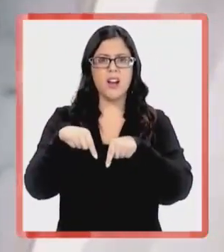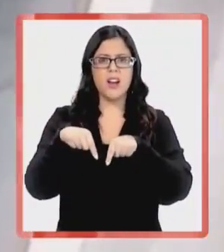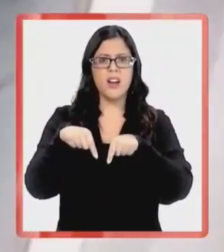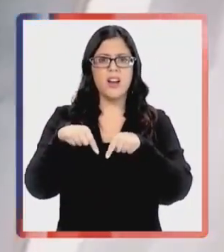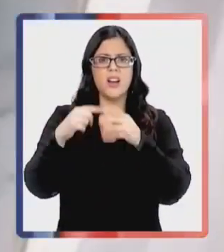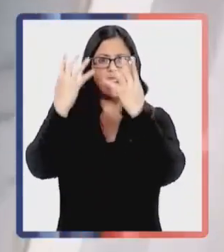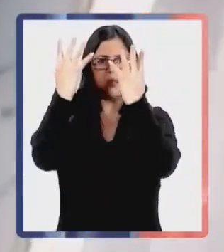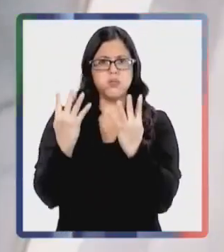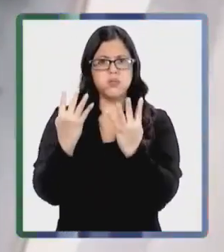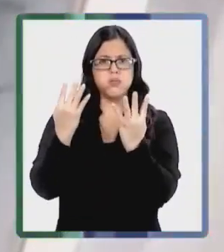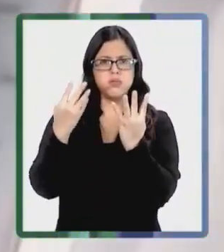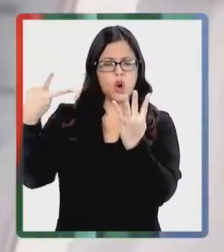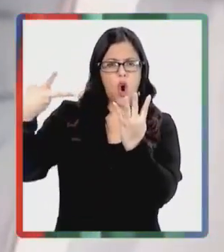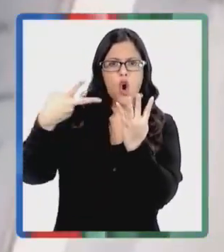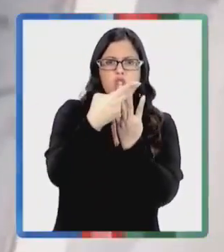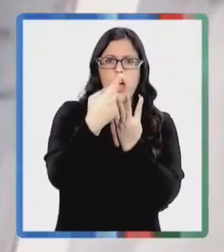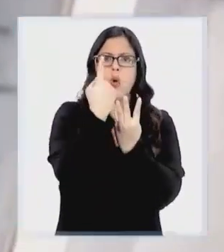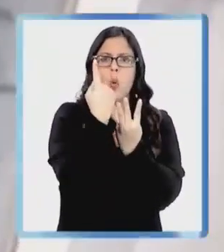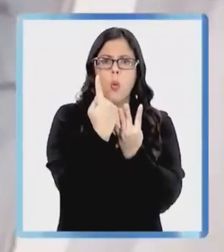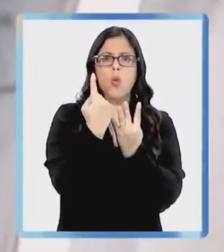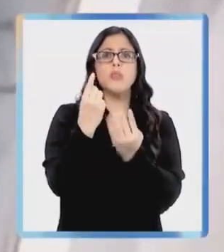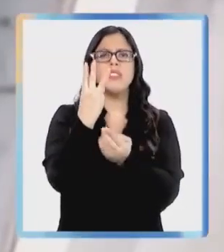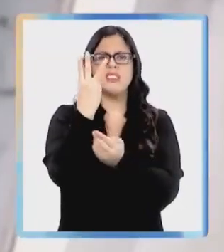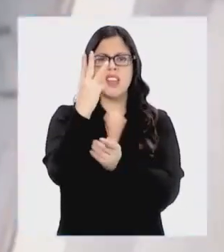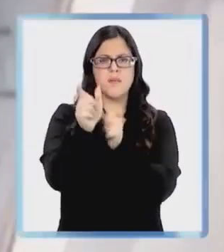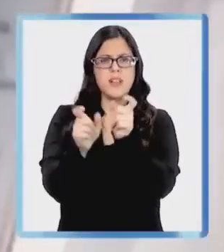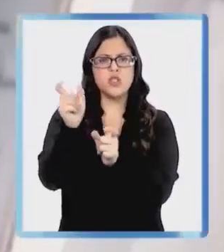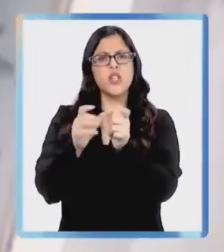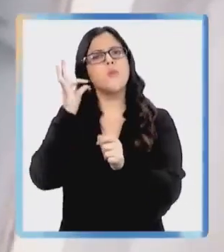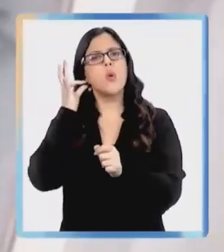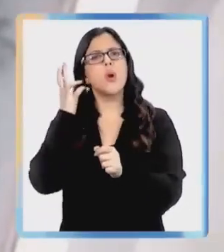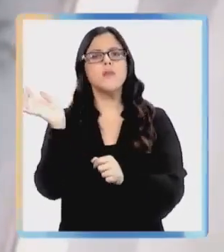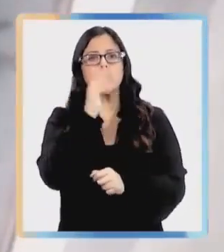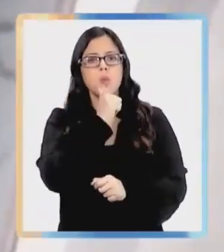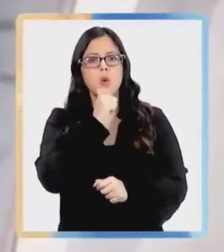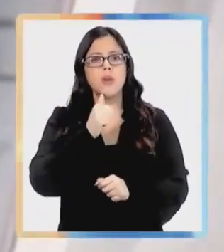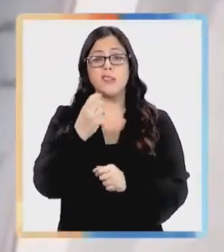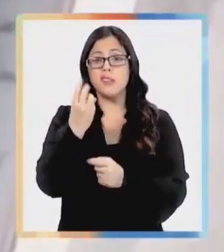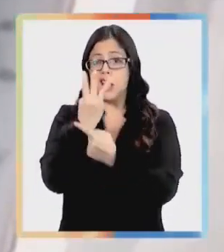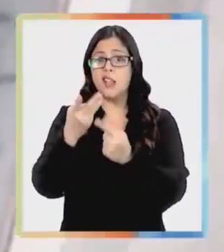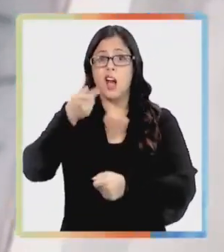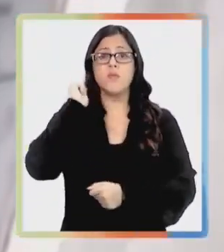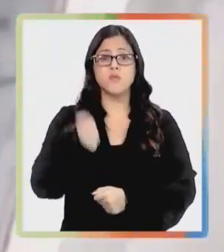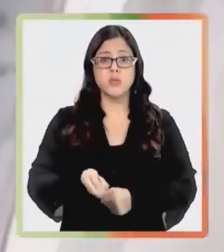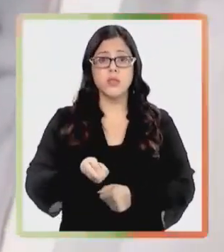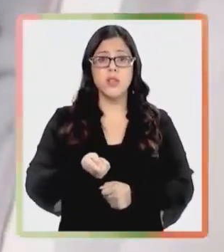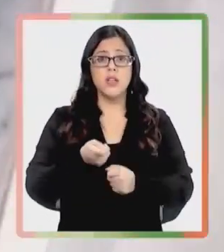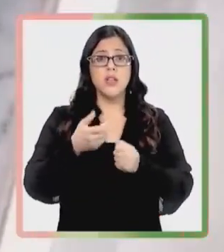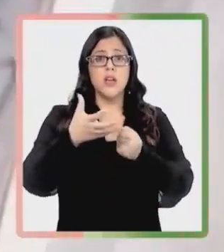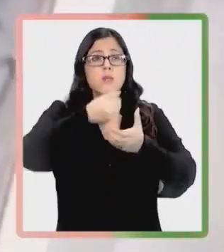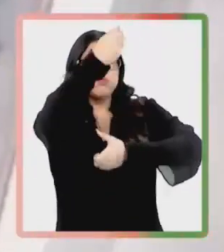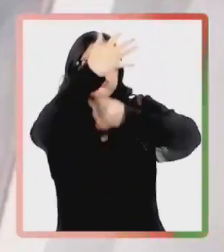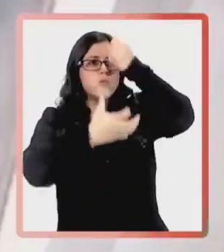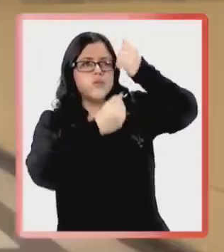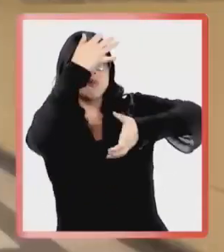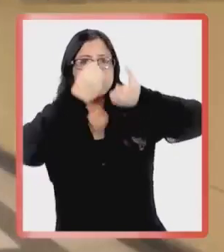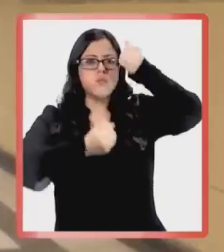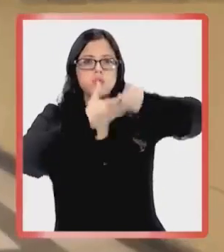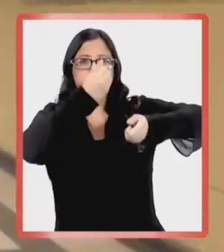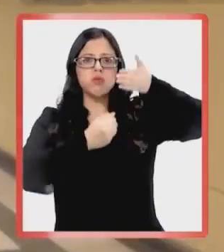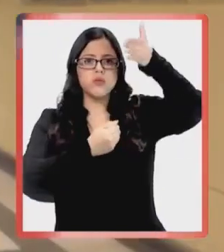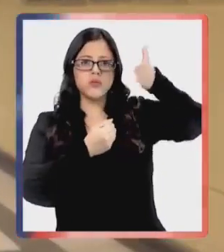internas condenadas se fugaron escalando el muro perimetral utilizando telas a modo de Cuerda me parece